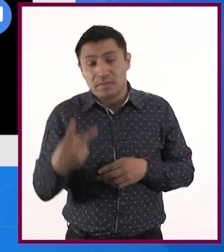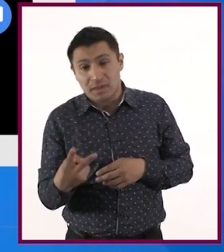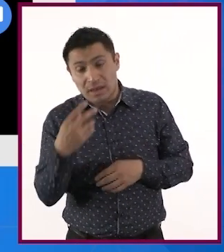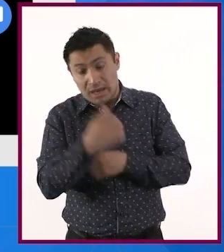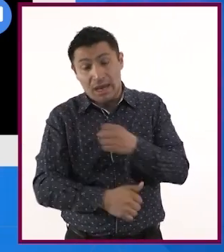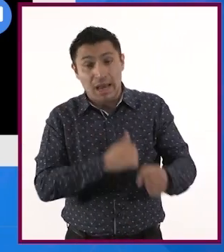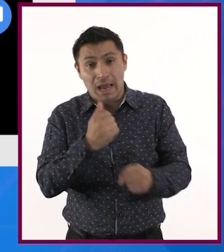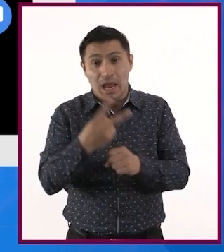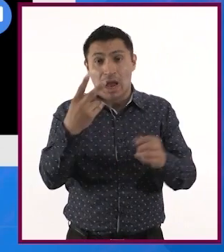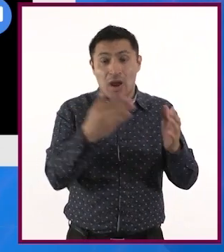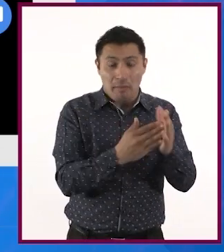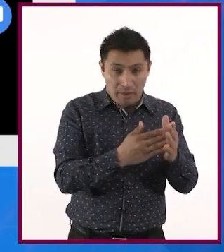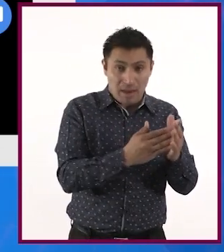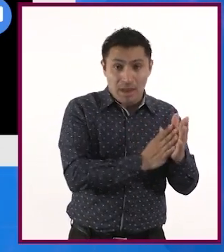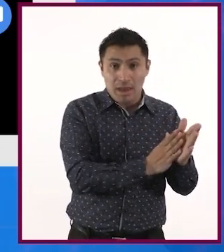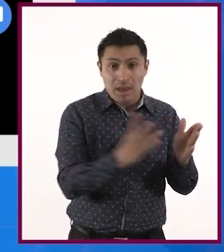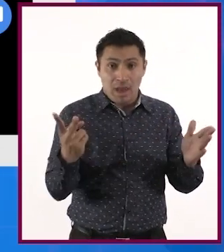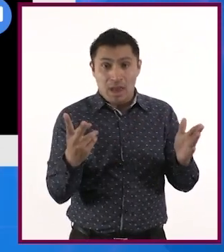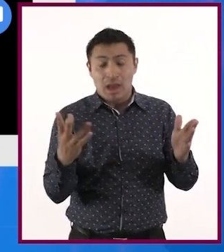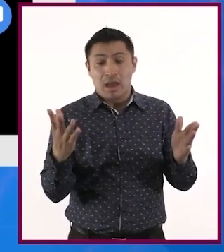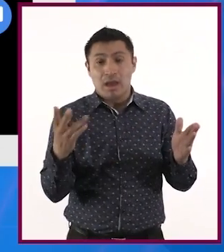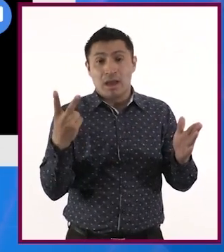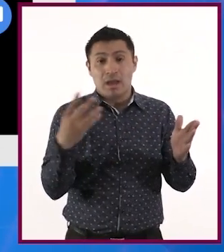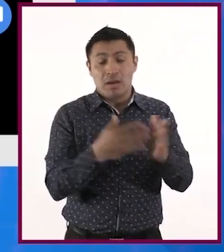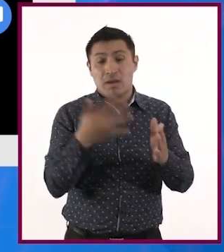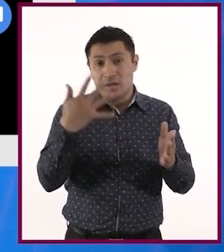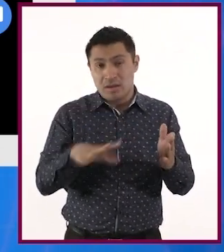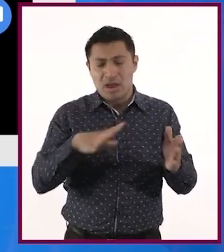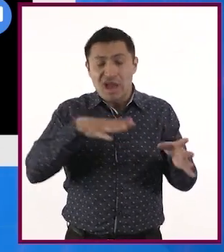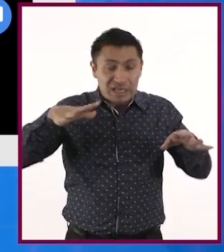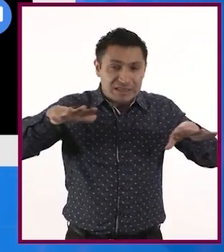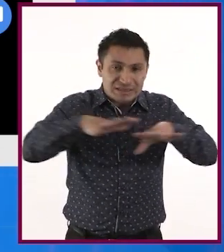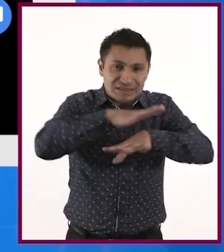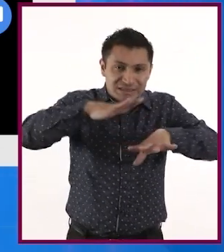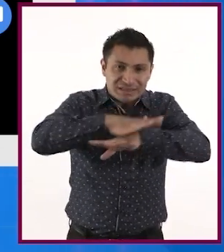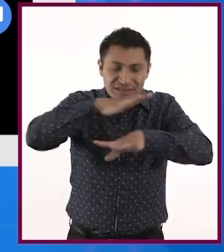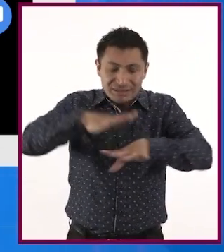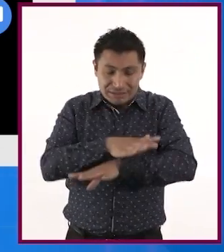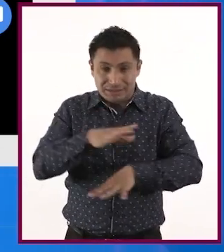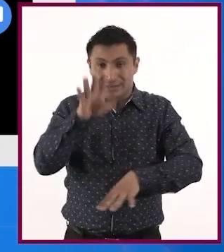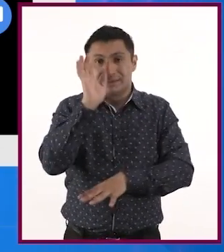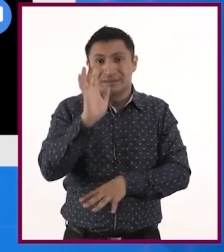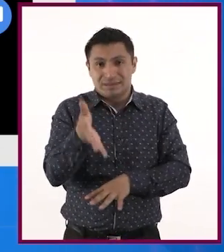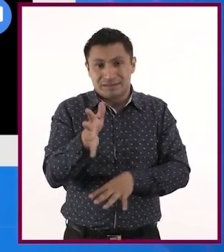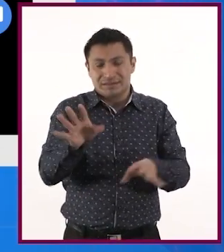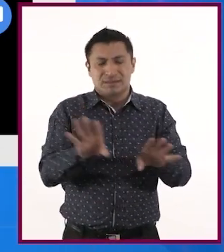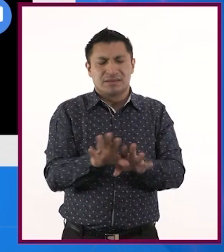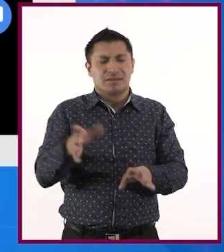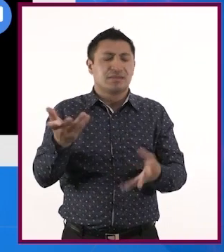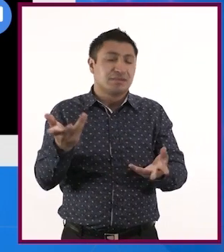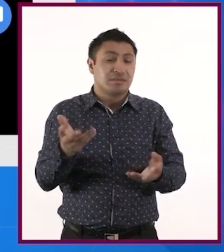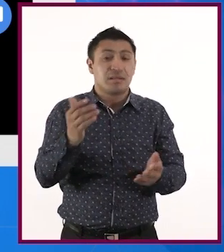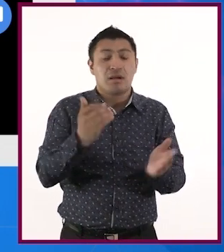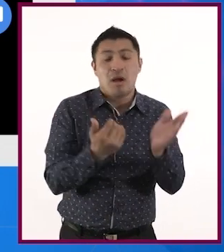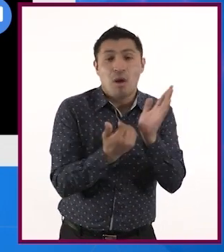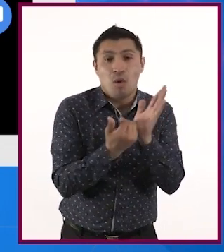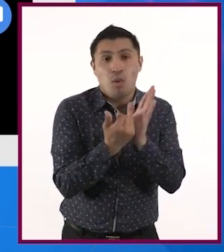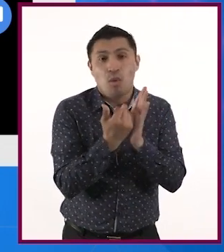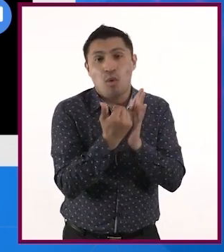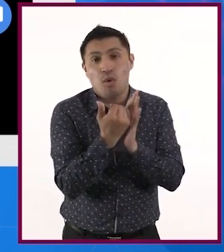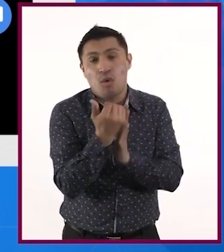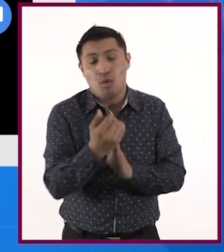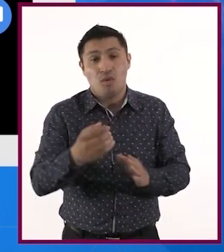y 2010 ha empezado a haber modificaciones y se ha visto en particular un crecimiento de